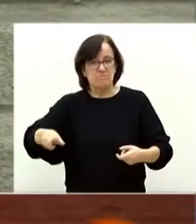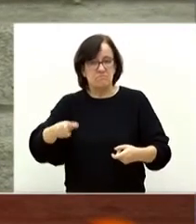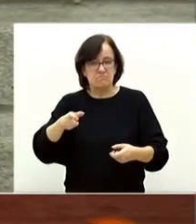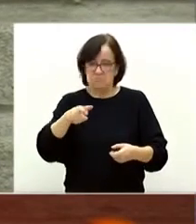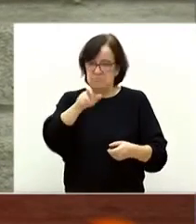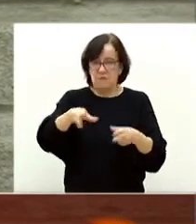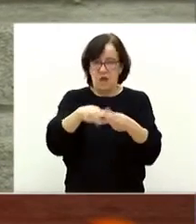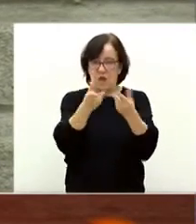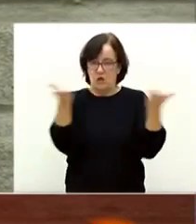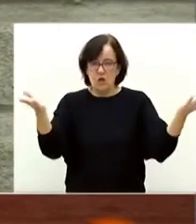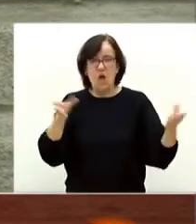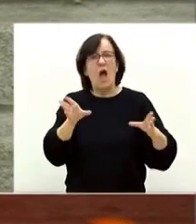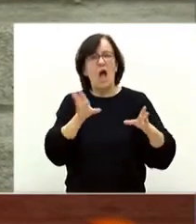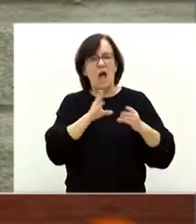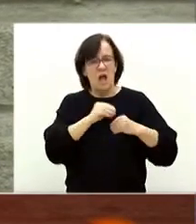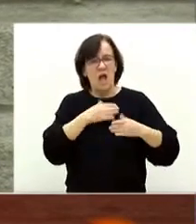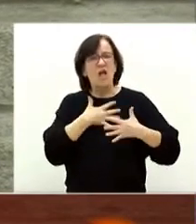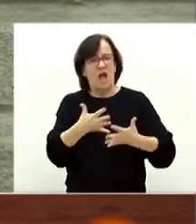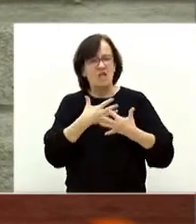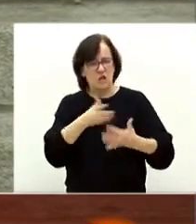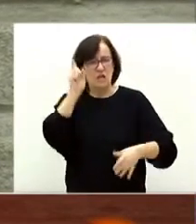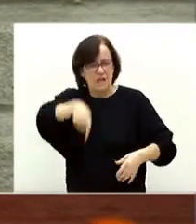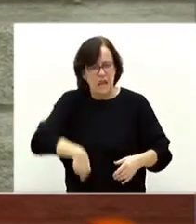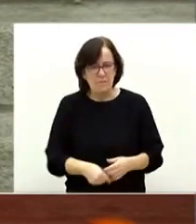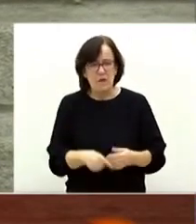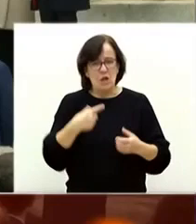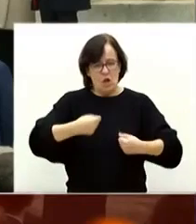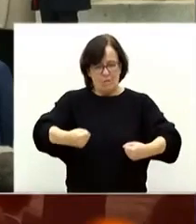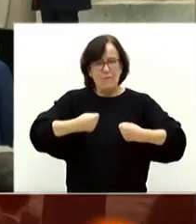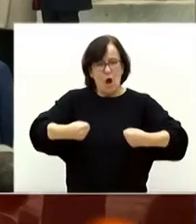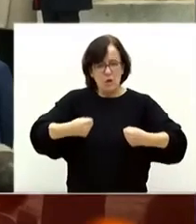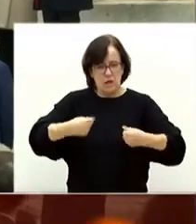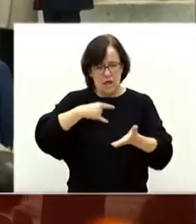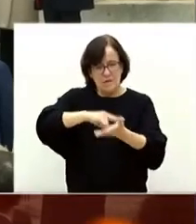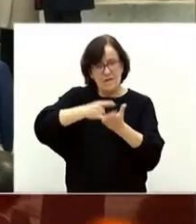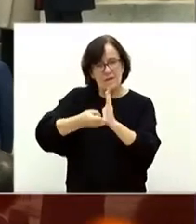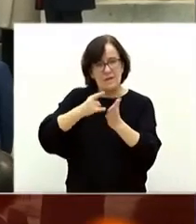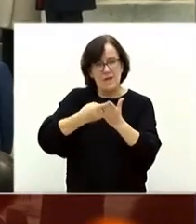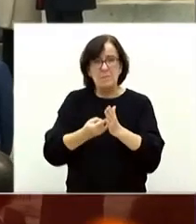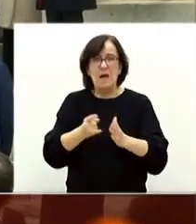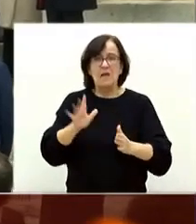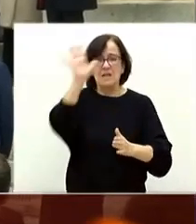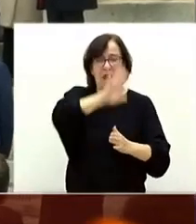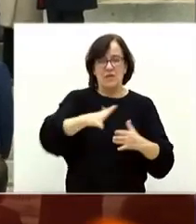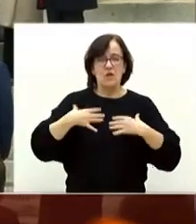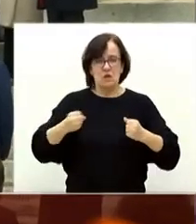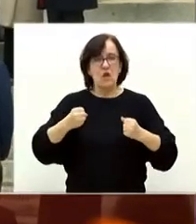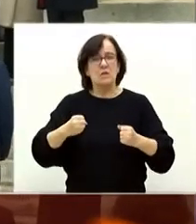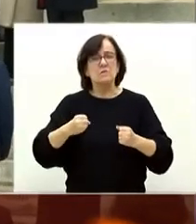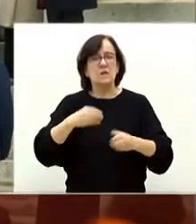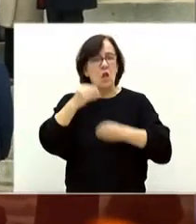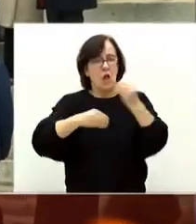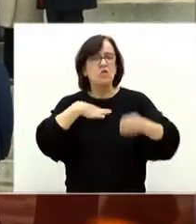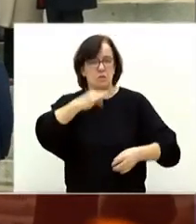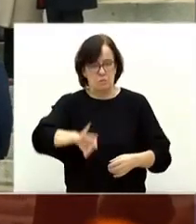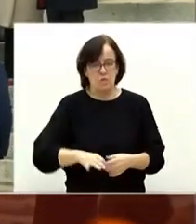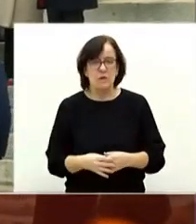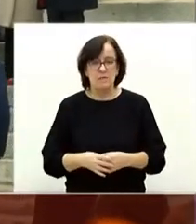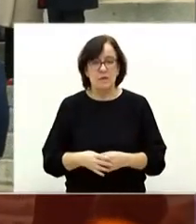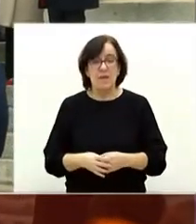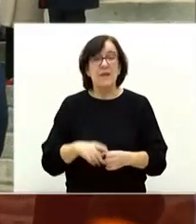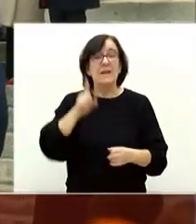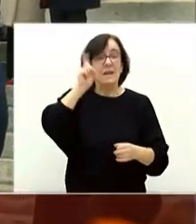su generosidad también, y de la fortaleza de nuestro Sistema Nacional de Salud que lo ha hecho posible.